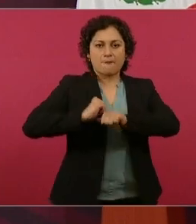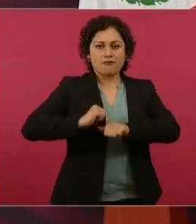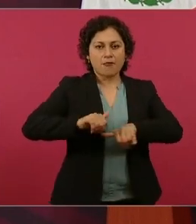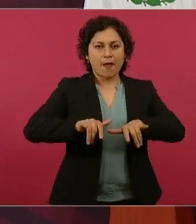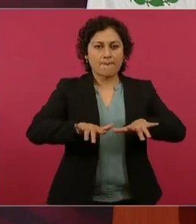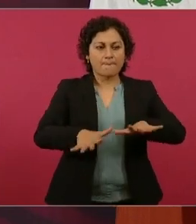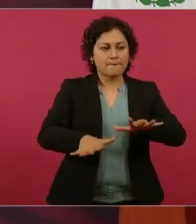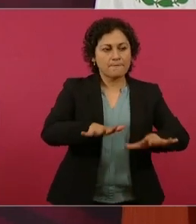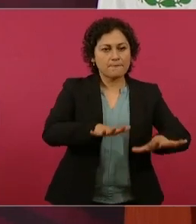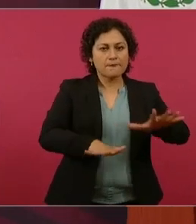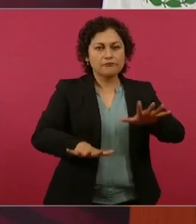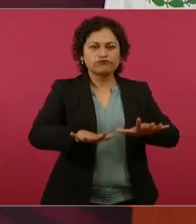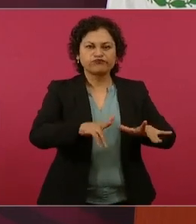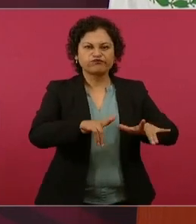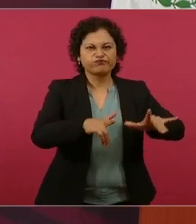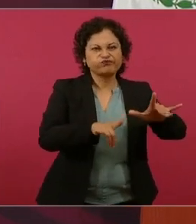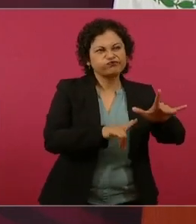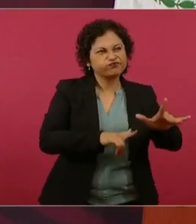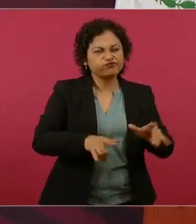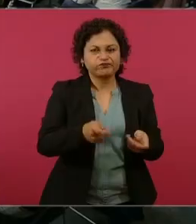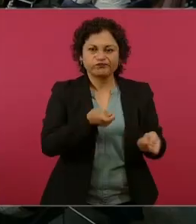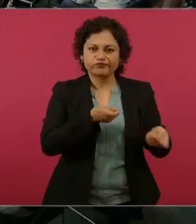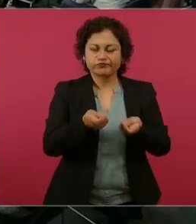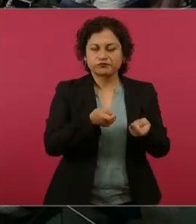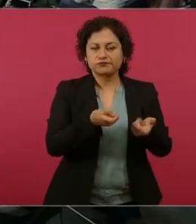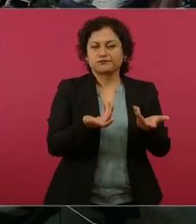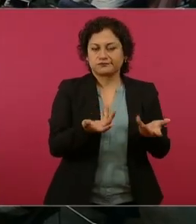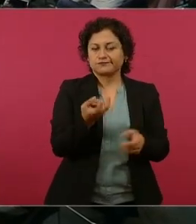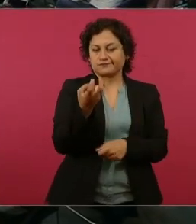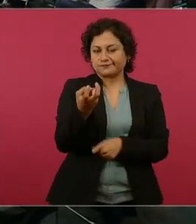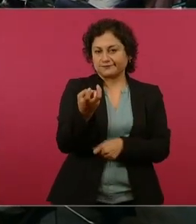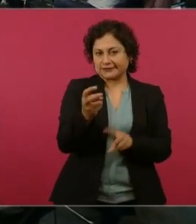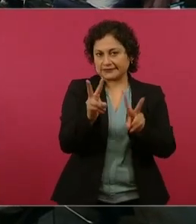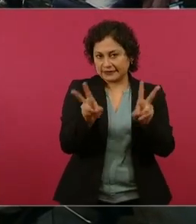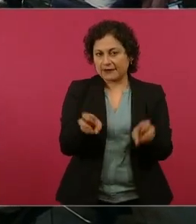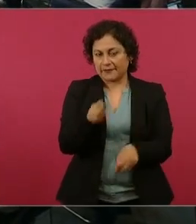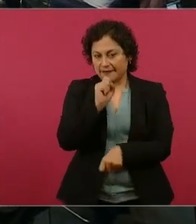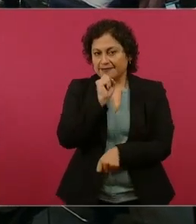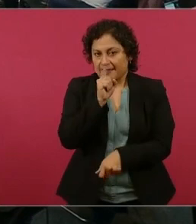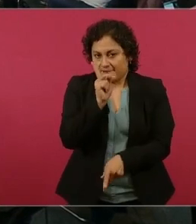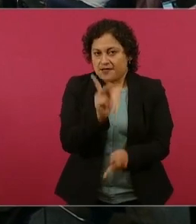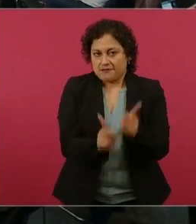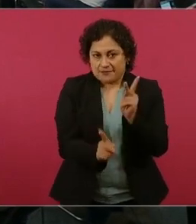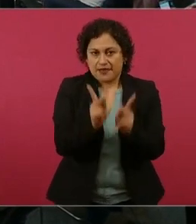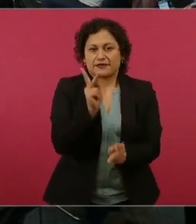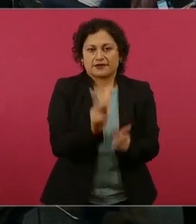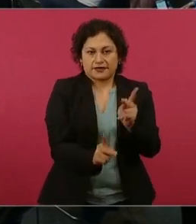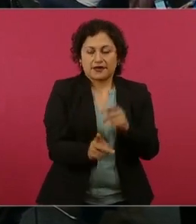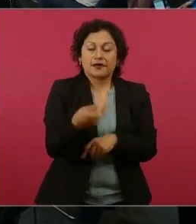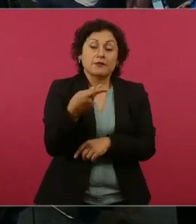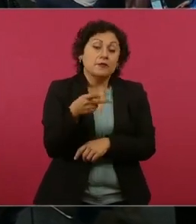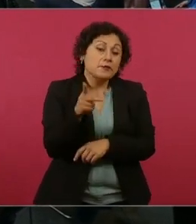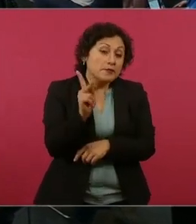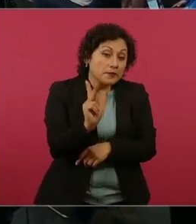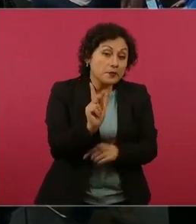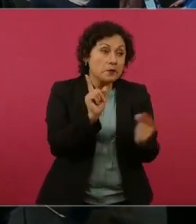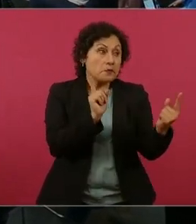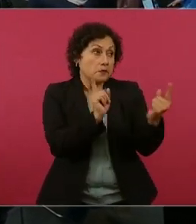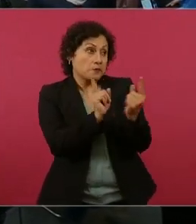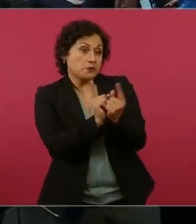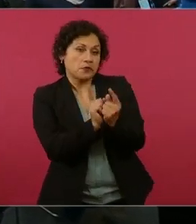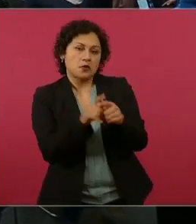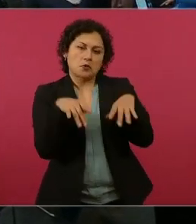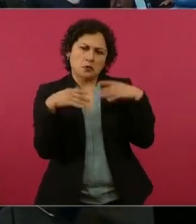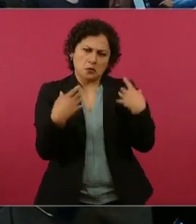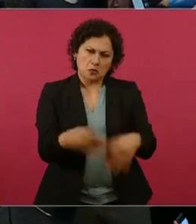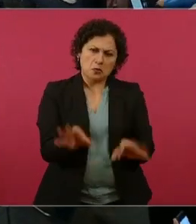es un asunto que tratamos ayer, Gracias. pero Sí, Claudia. en muy buenos términos, muy buena